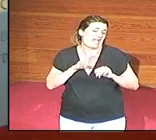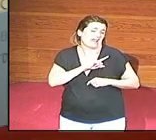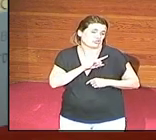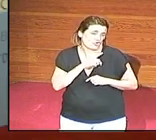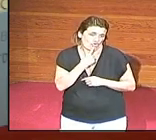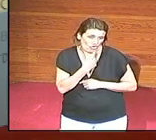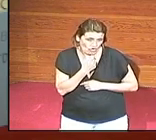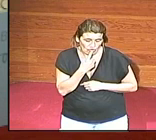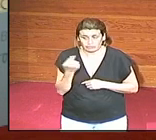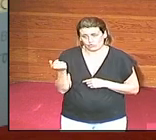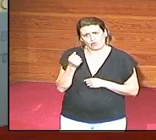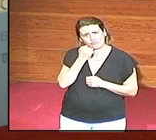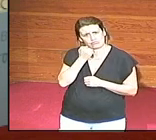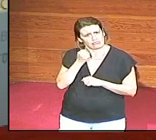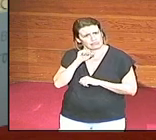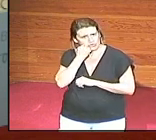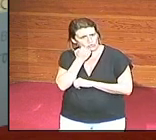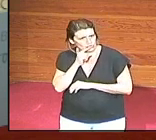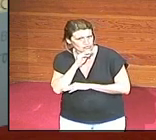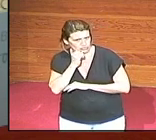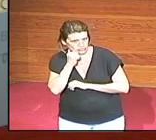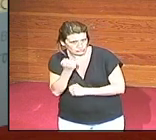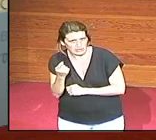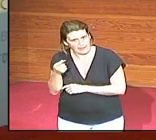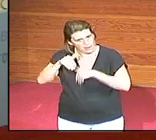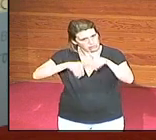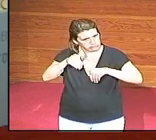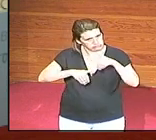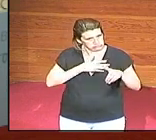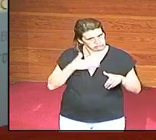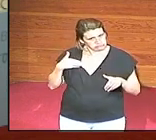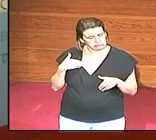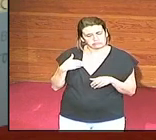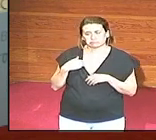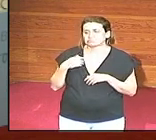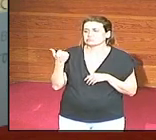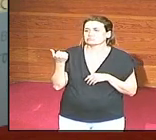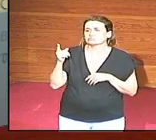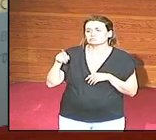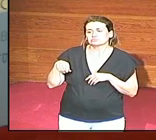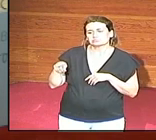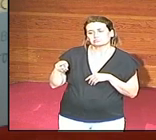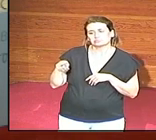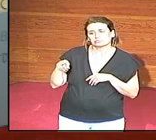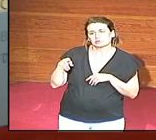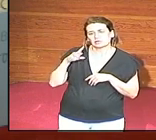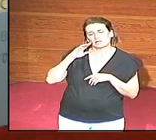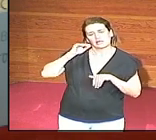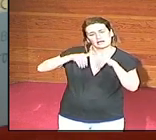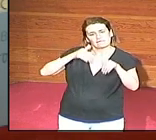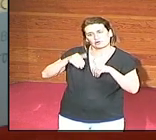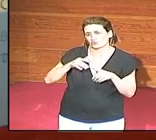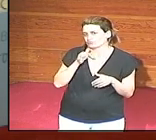Ellos son prorrusos que iban a votar en el referéndum. Ellos obviamente son pacíficos, pero el referéndum no se ha conseguido por la vía de la